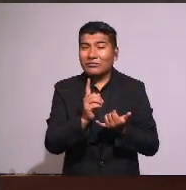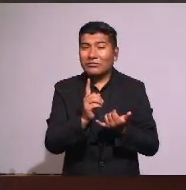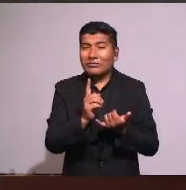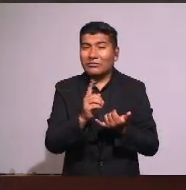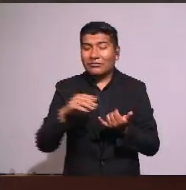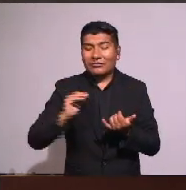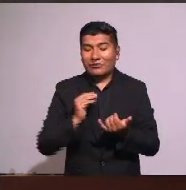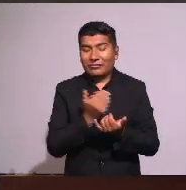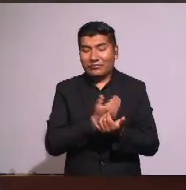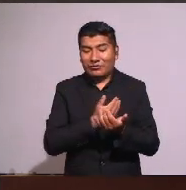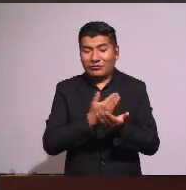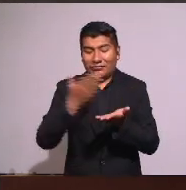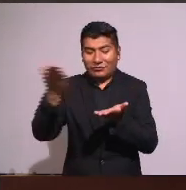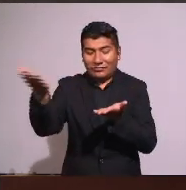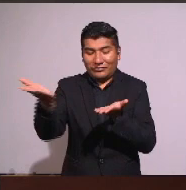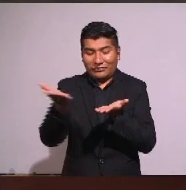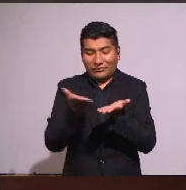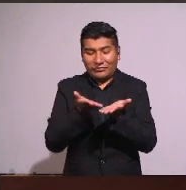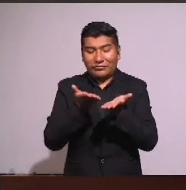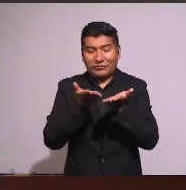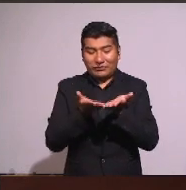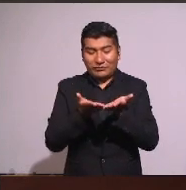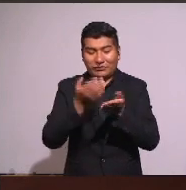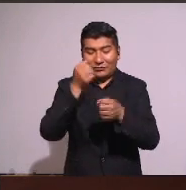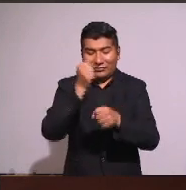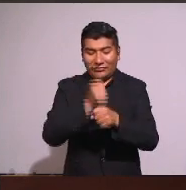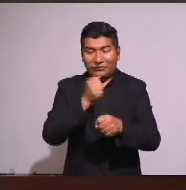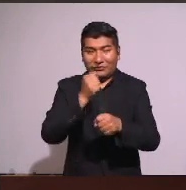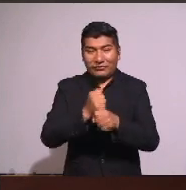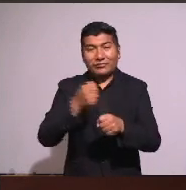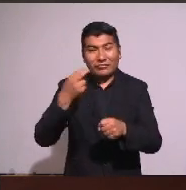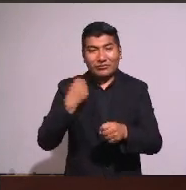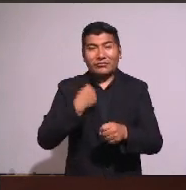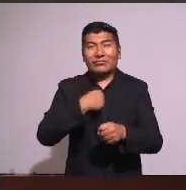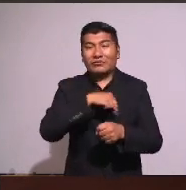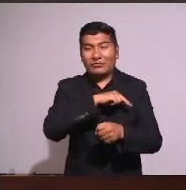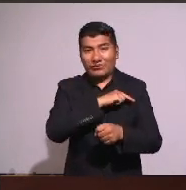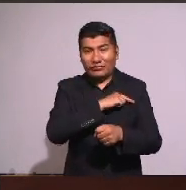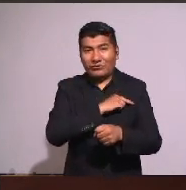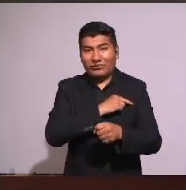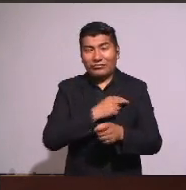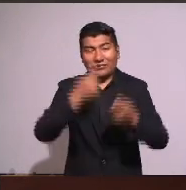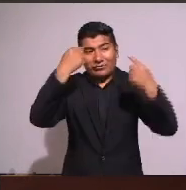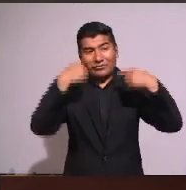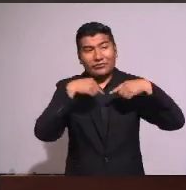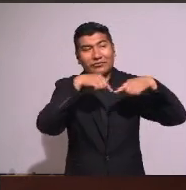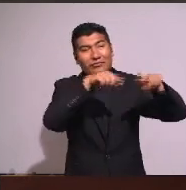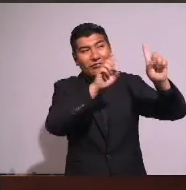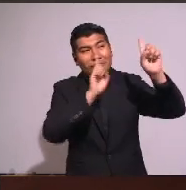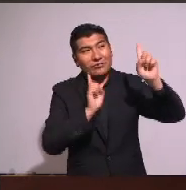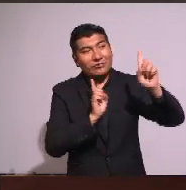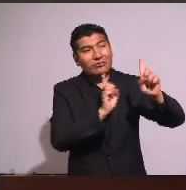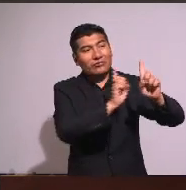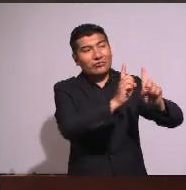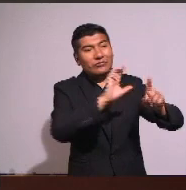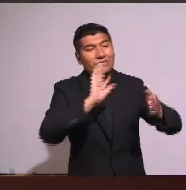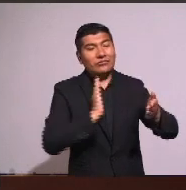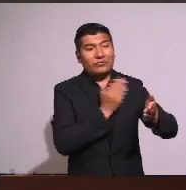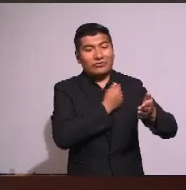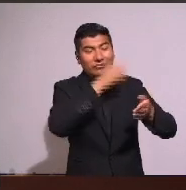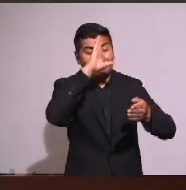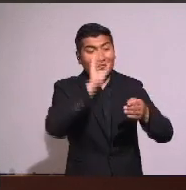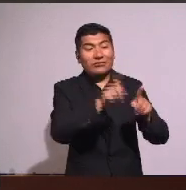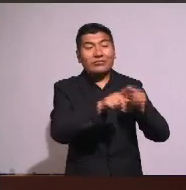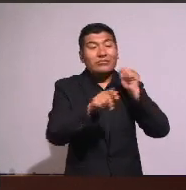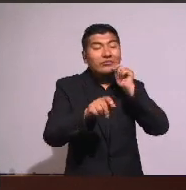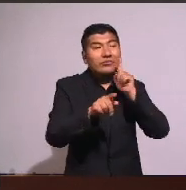poniendo en nuestras manos, o sea, nos toca a nosotros de ir al encuentro de nuestros hermanos